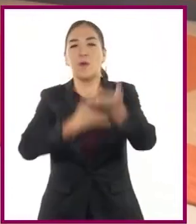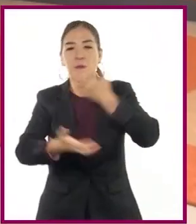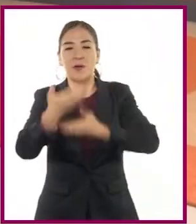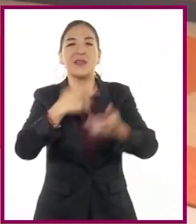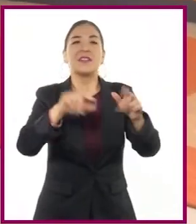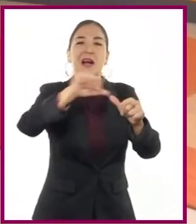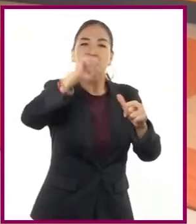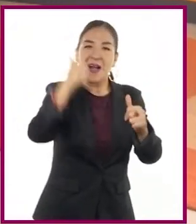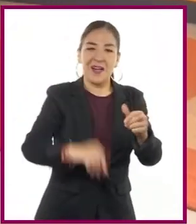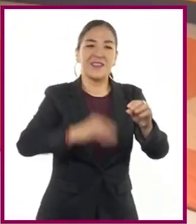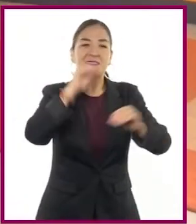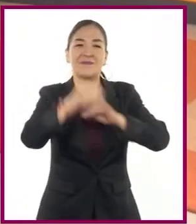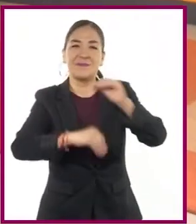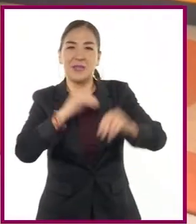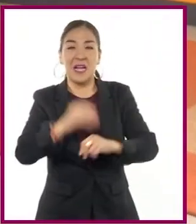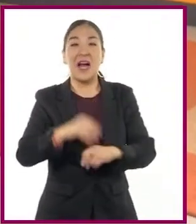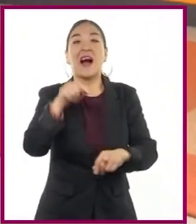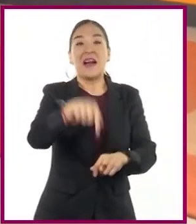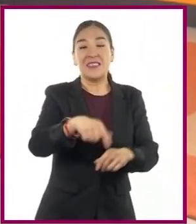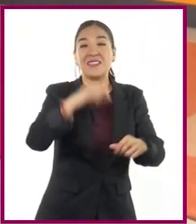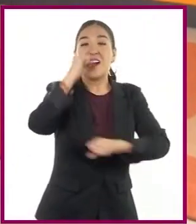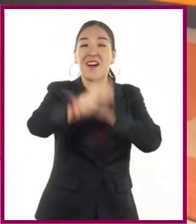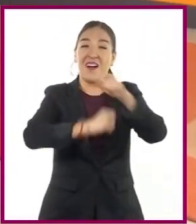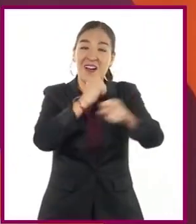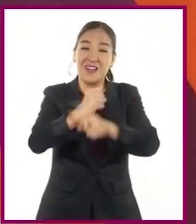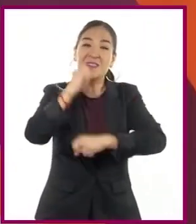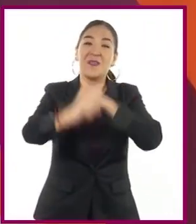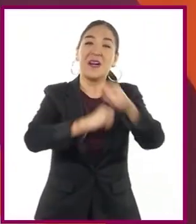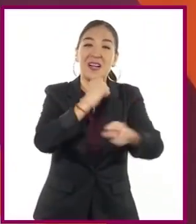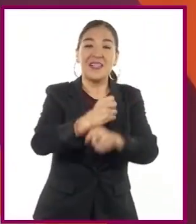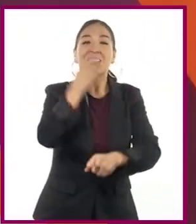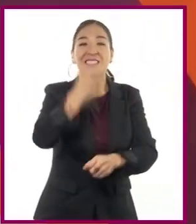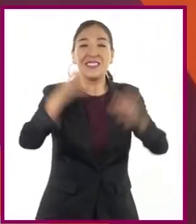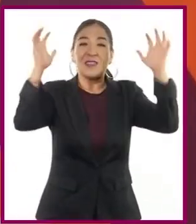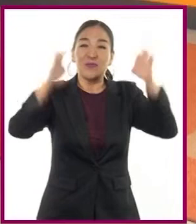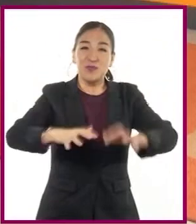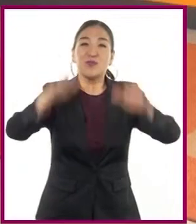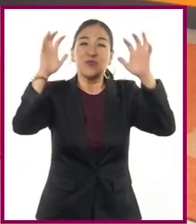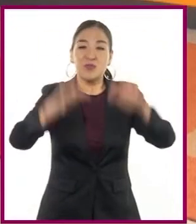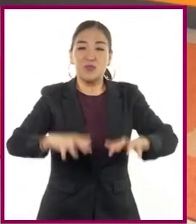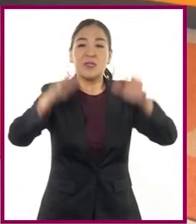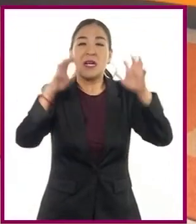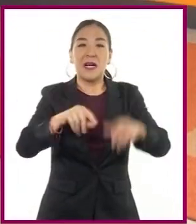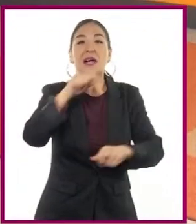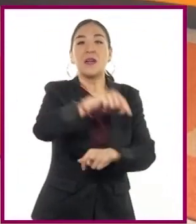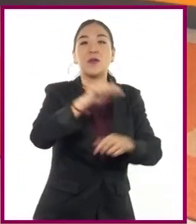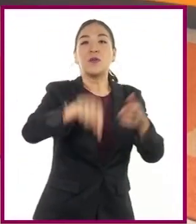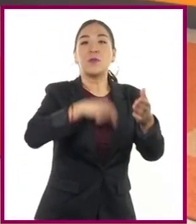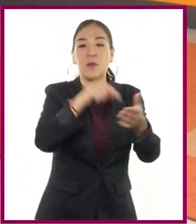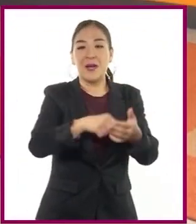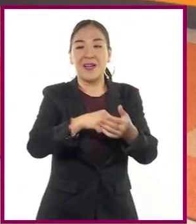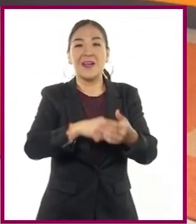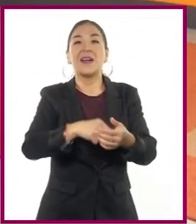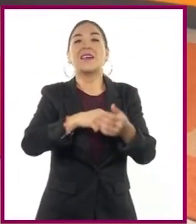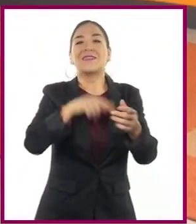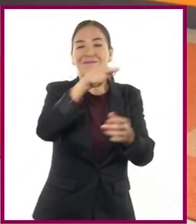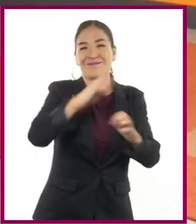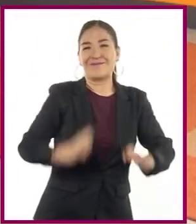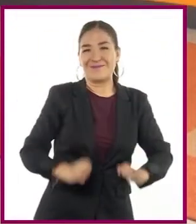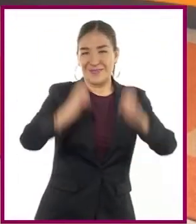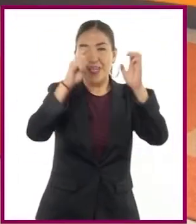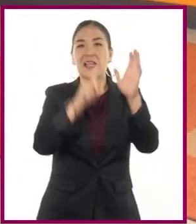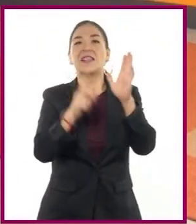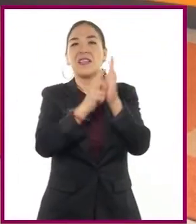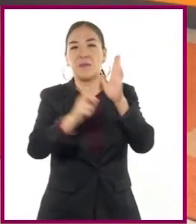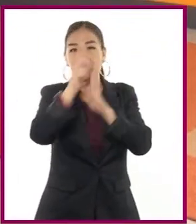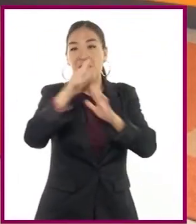elaboración de artesanías. Gran parte del año, a causa de las constantes lluvias, tanto su unidad como los alrededores se